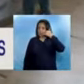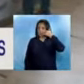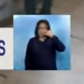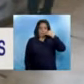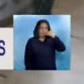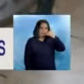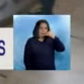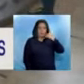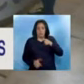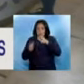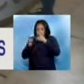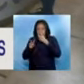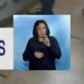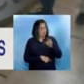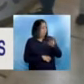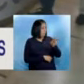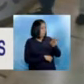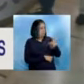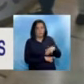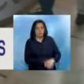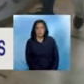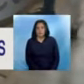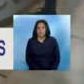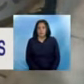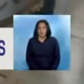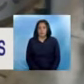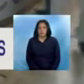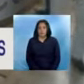y distrae al vigilante.